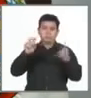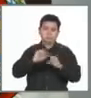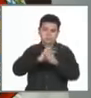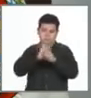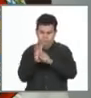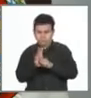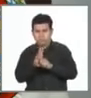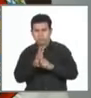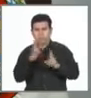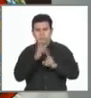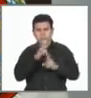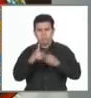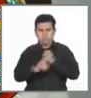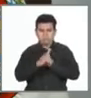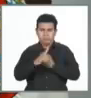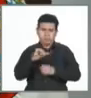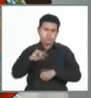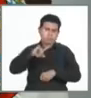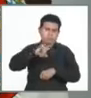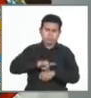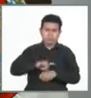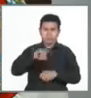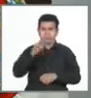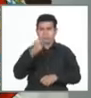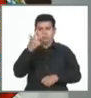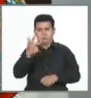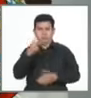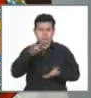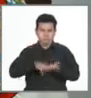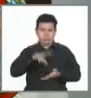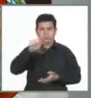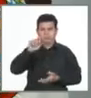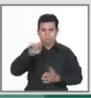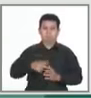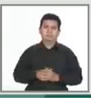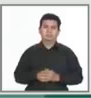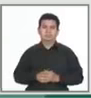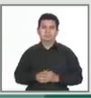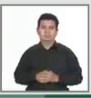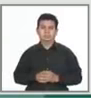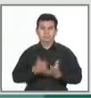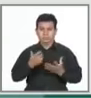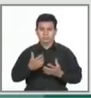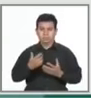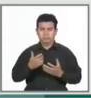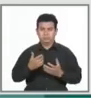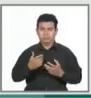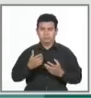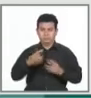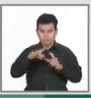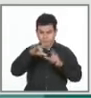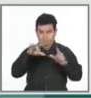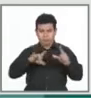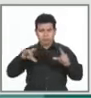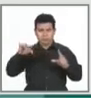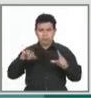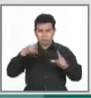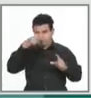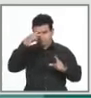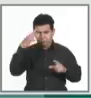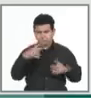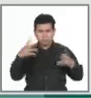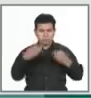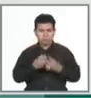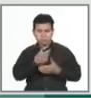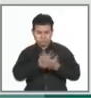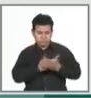kobe 19 en este día 8 de diciembre del año 2020 en el panorama nacional se tienen